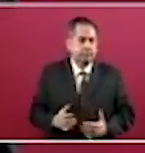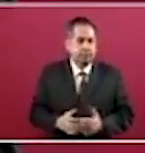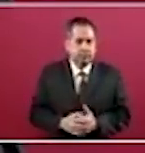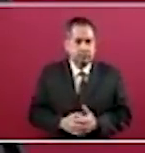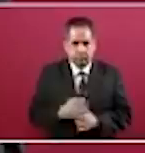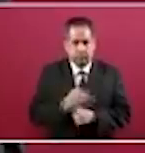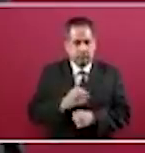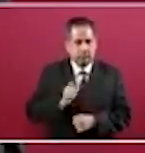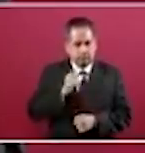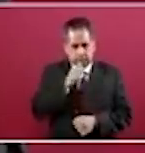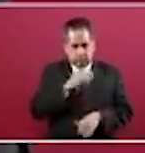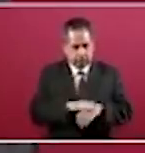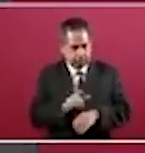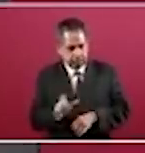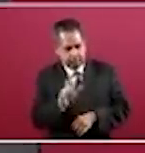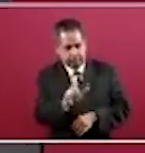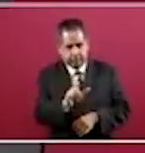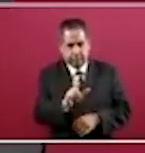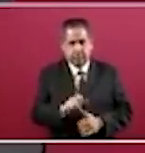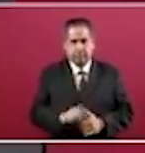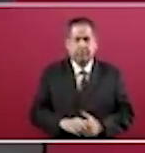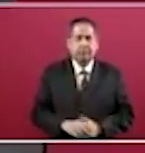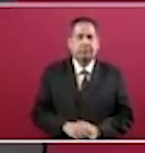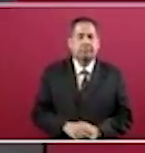Entonces, aquí aprovecho para…